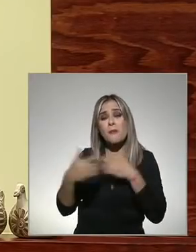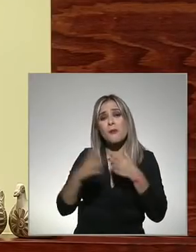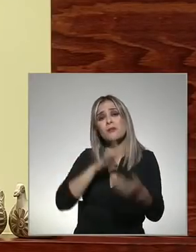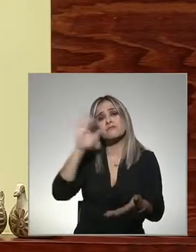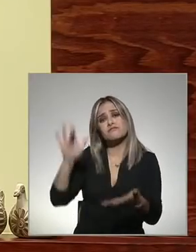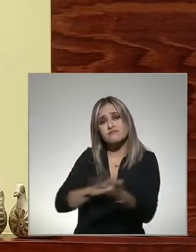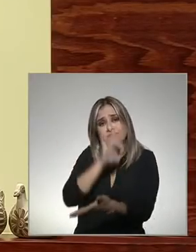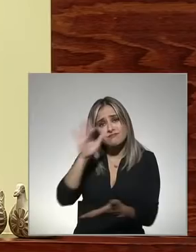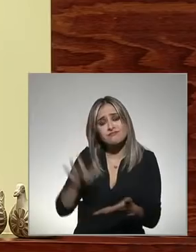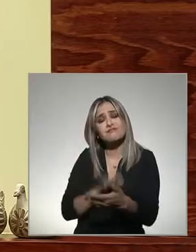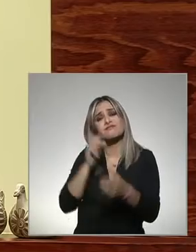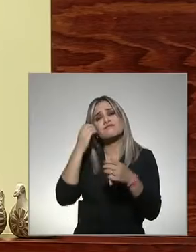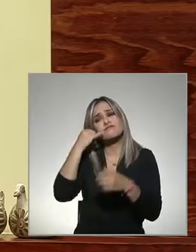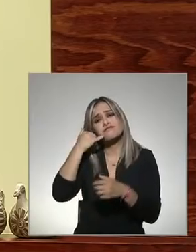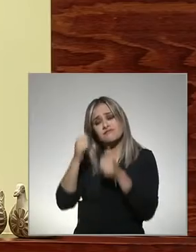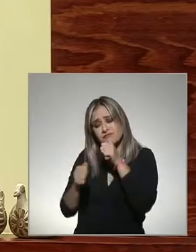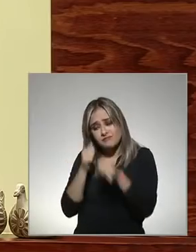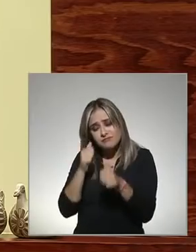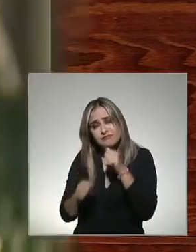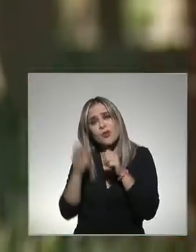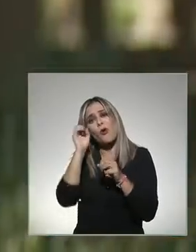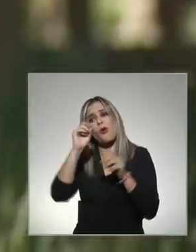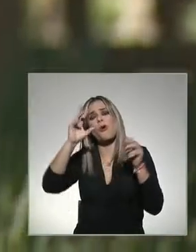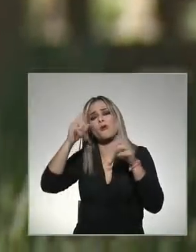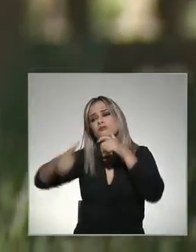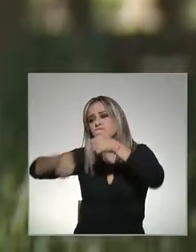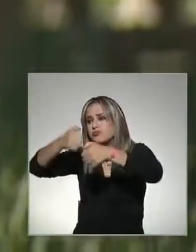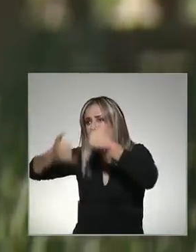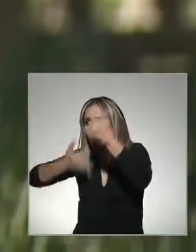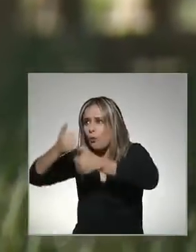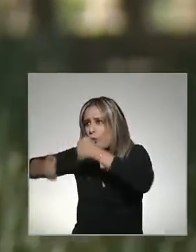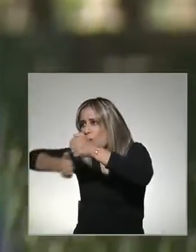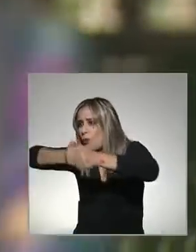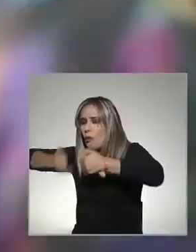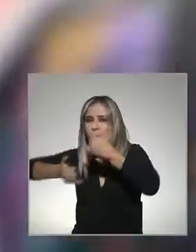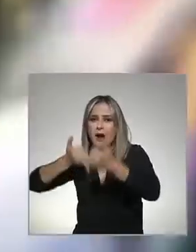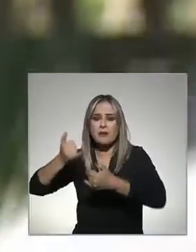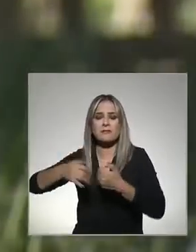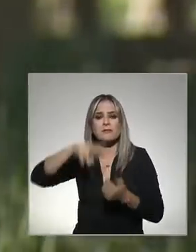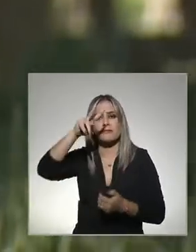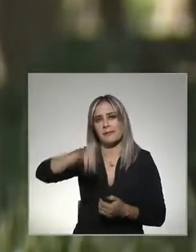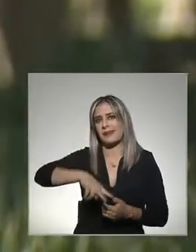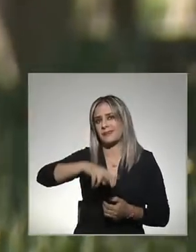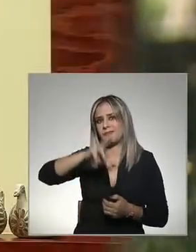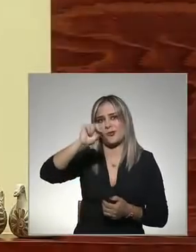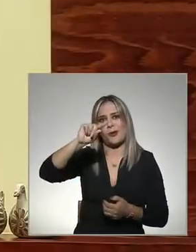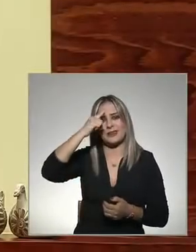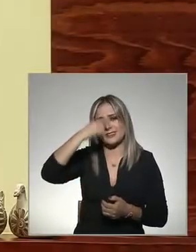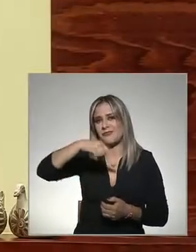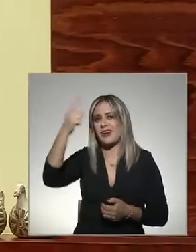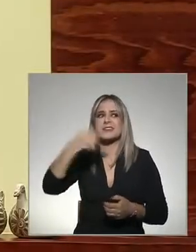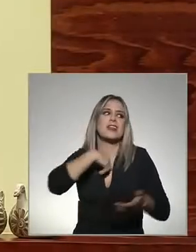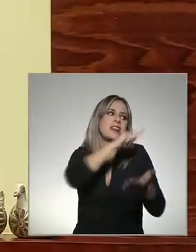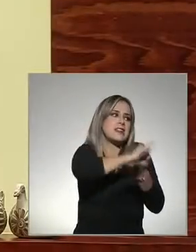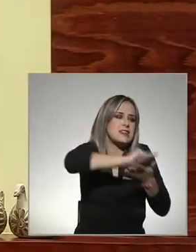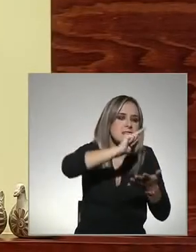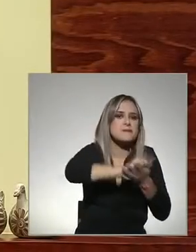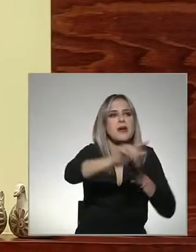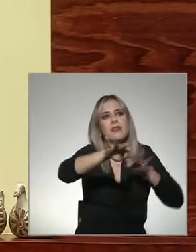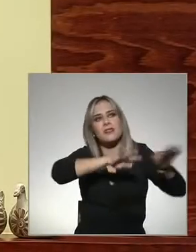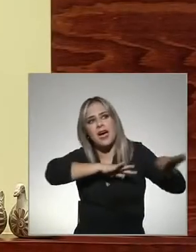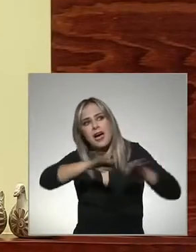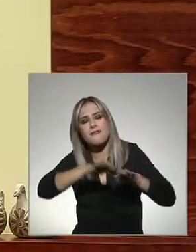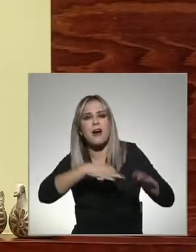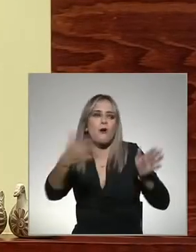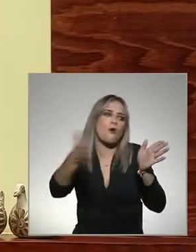de juegos y los teléfonos inteligentes. No es fácil lidiar con nuestras obligaciones diarias, con el trabajo de